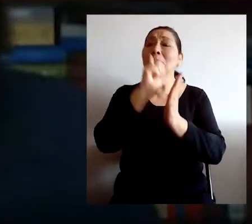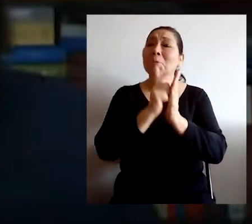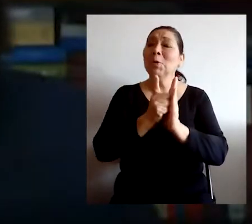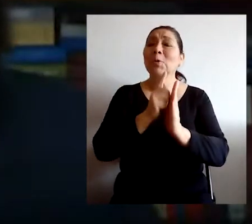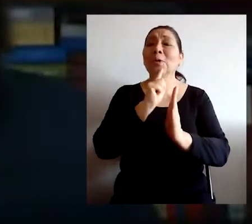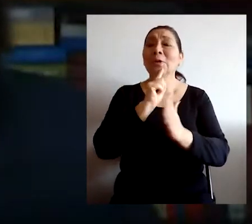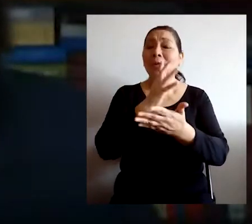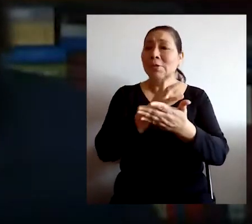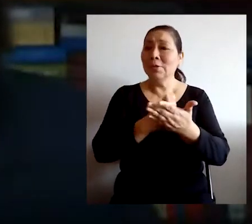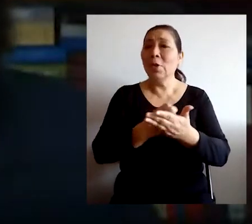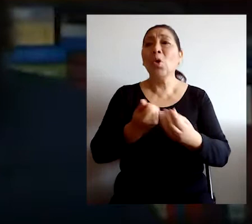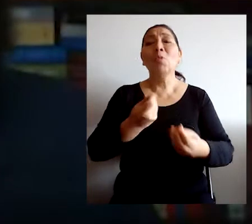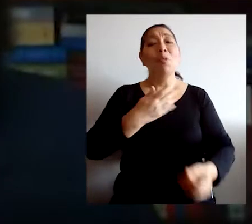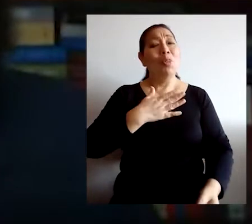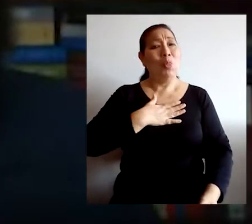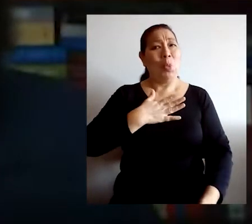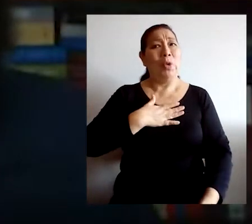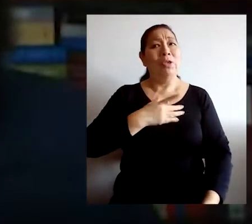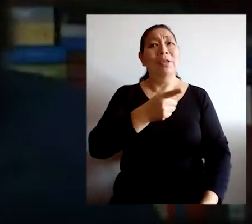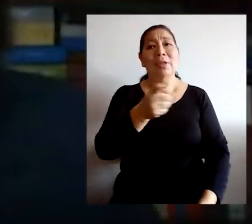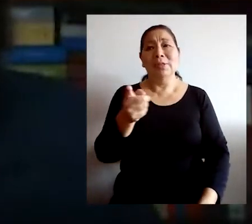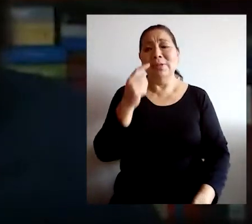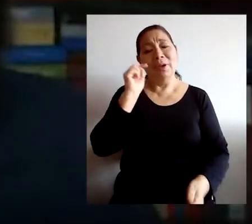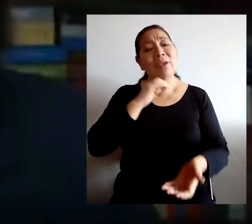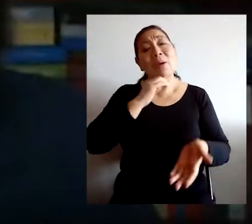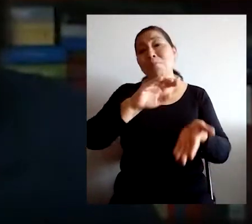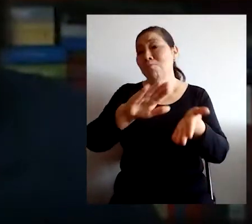silencio a empresarios de este nivel.